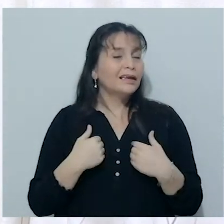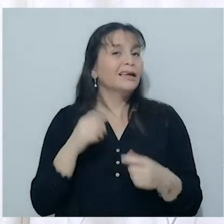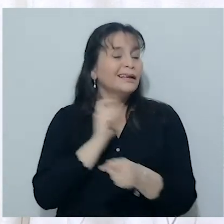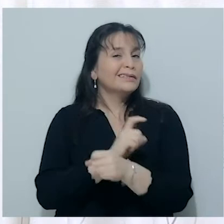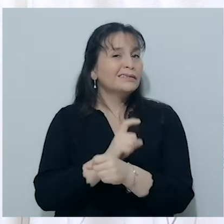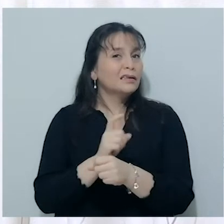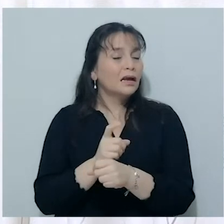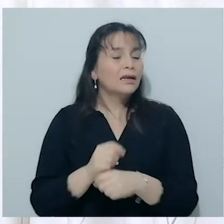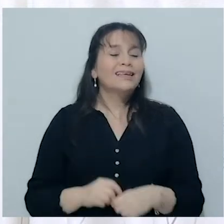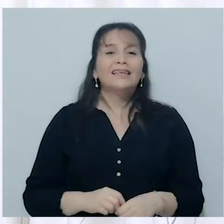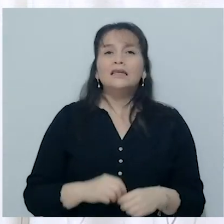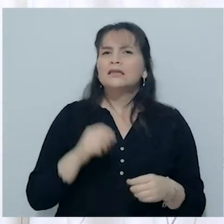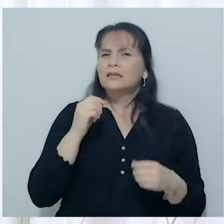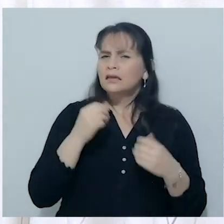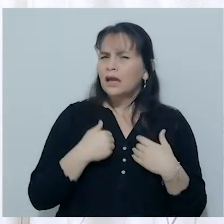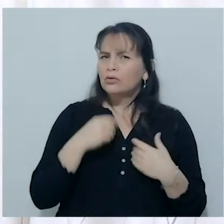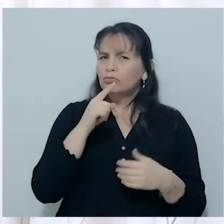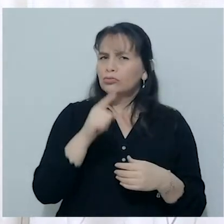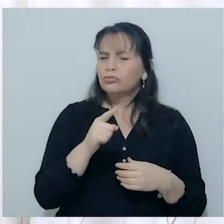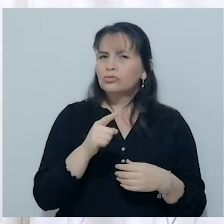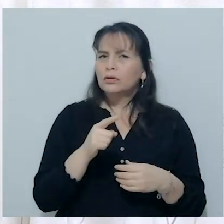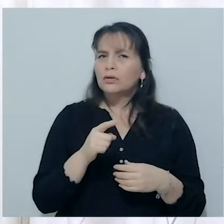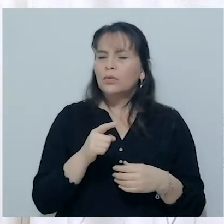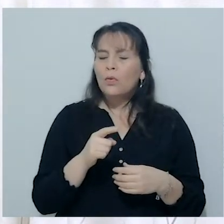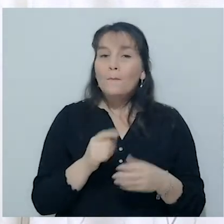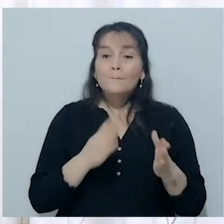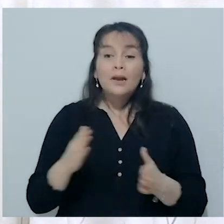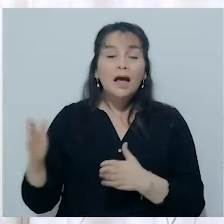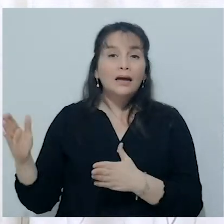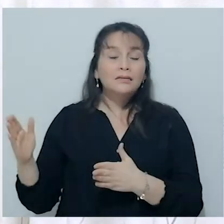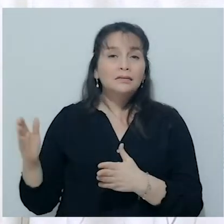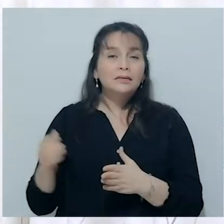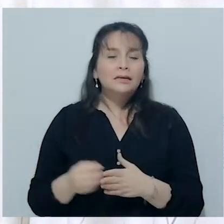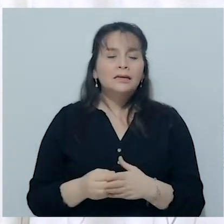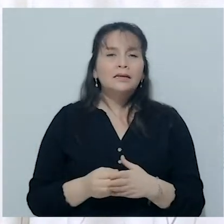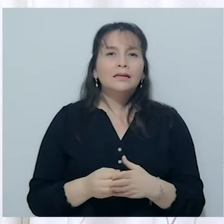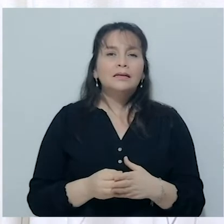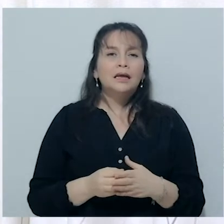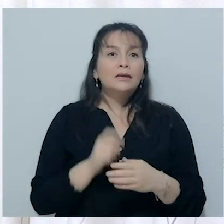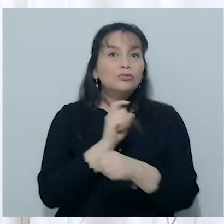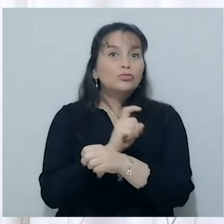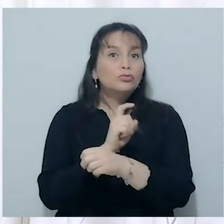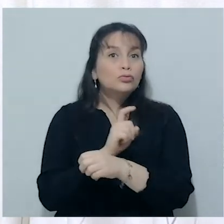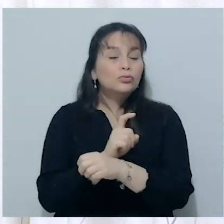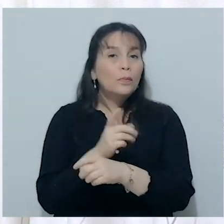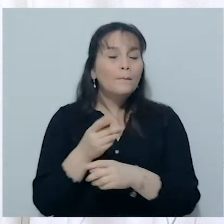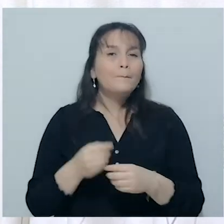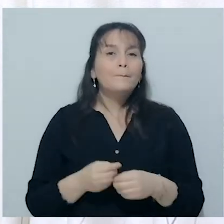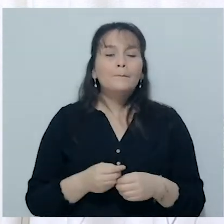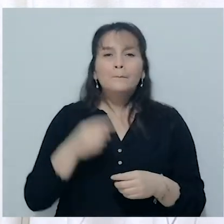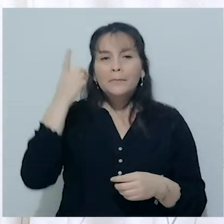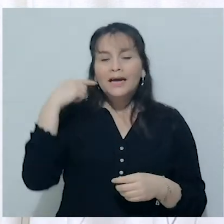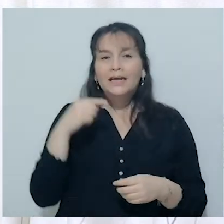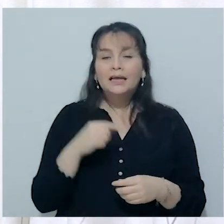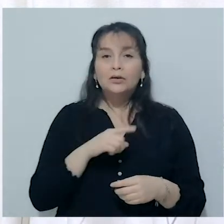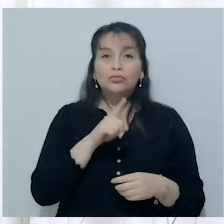practicar lo que debe enseñar? ¿Tiene usted, en tercer lugar, un plan de instrucción que esté preparando